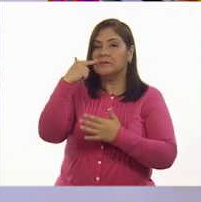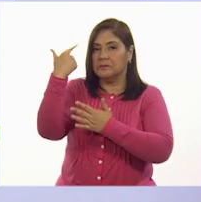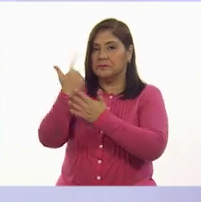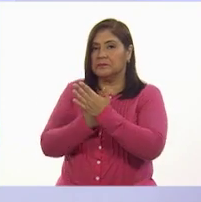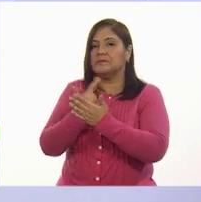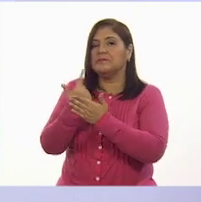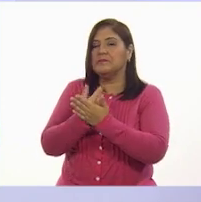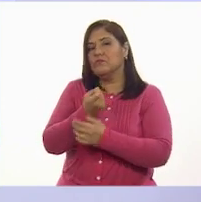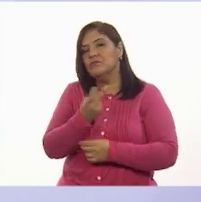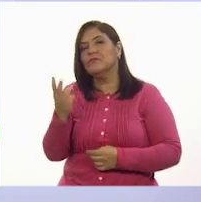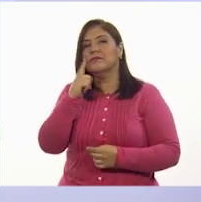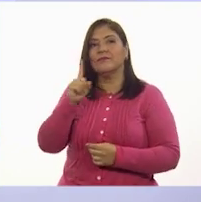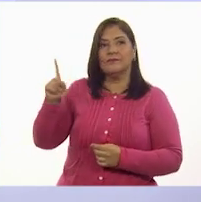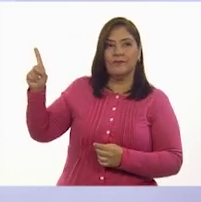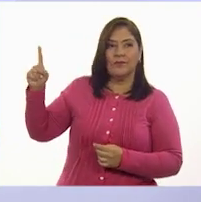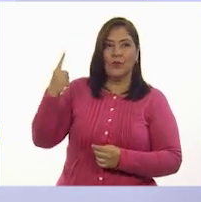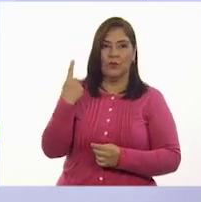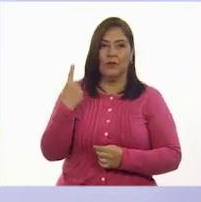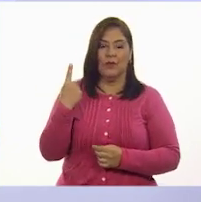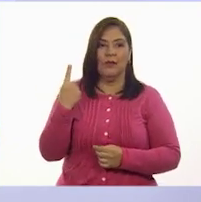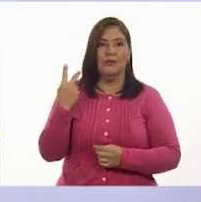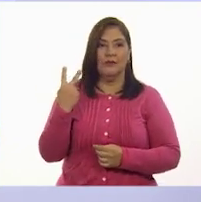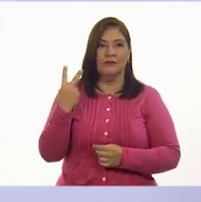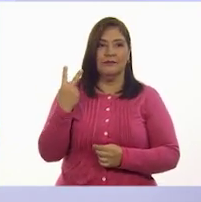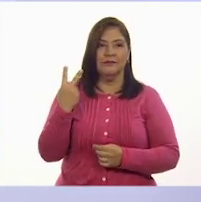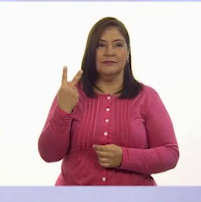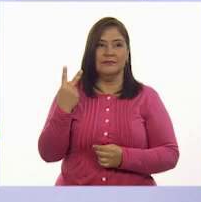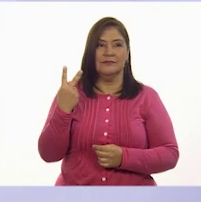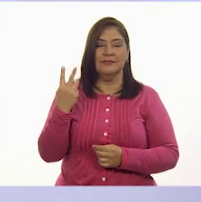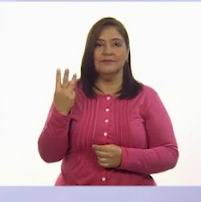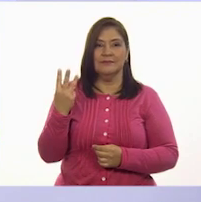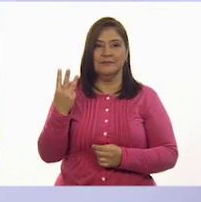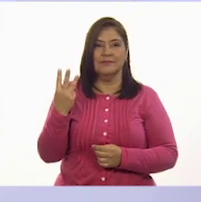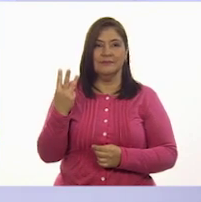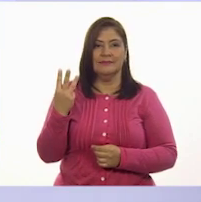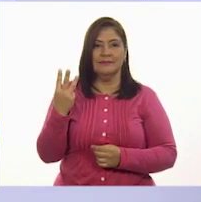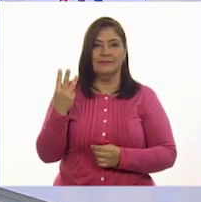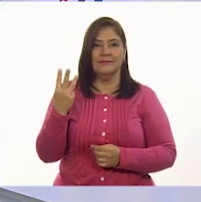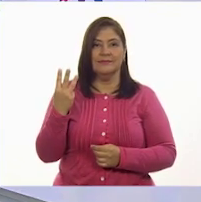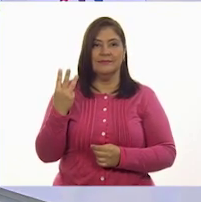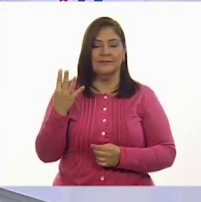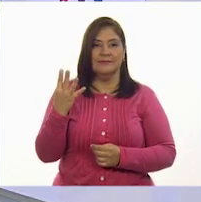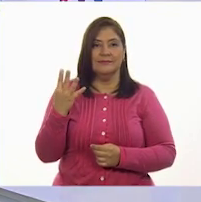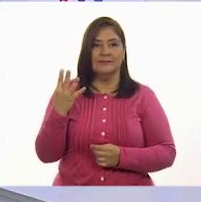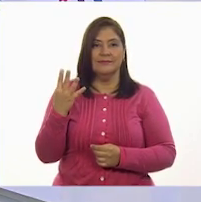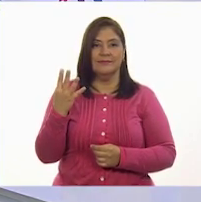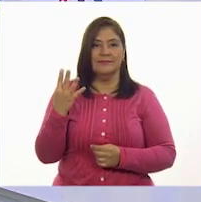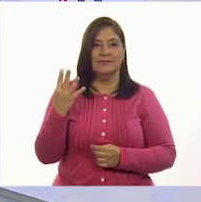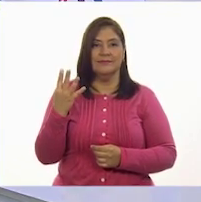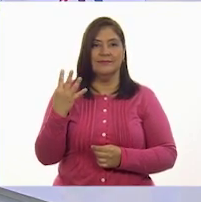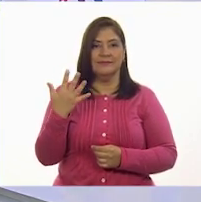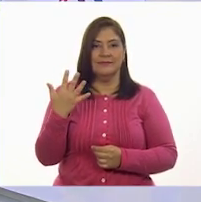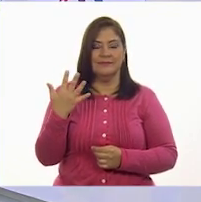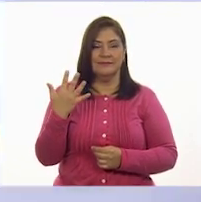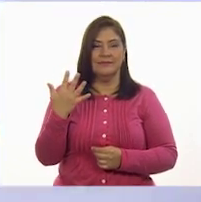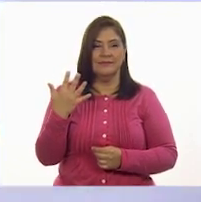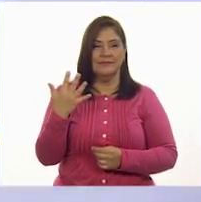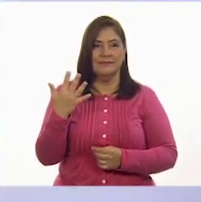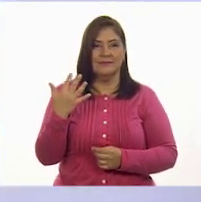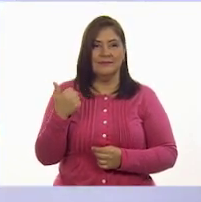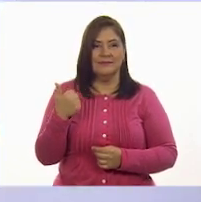Y dice 1, 2, 3, 4,